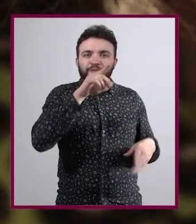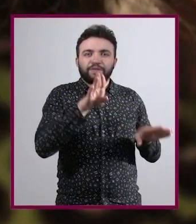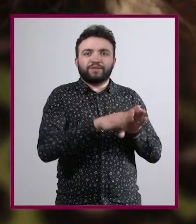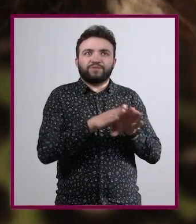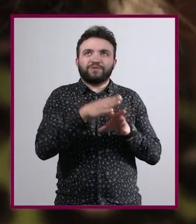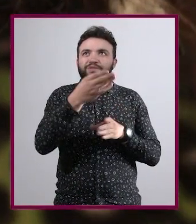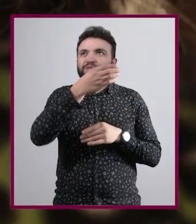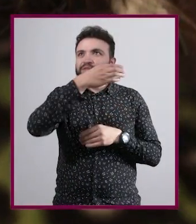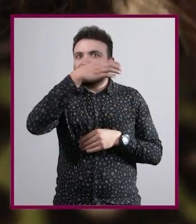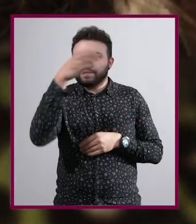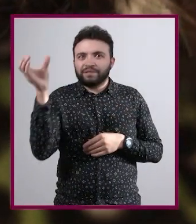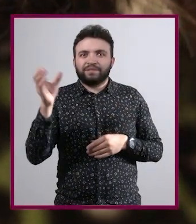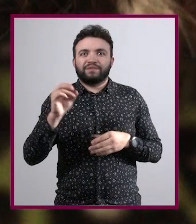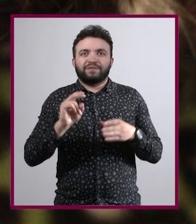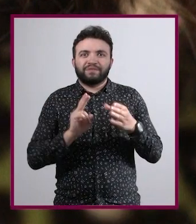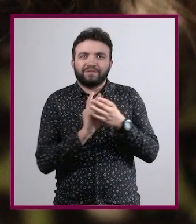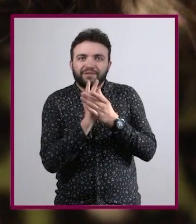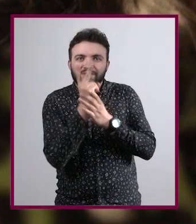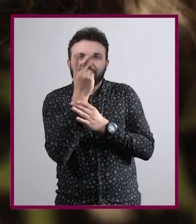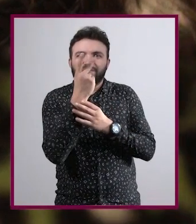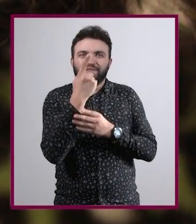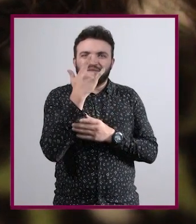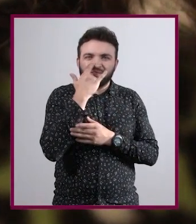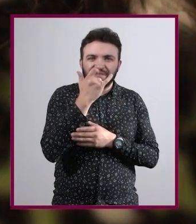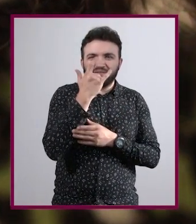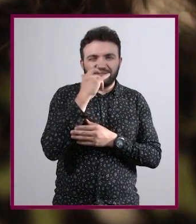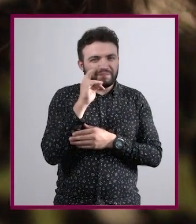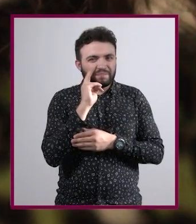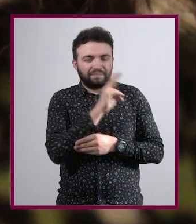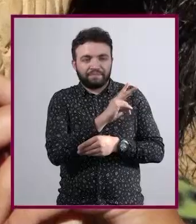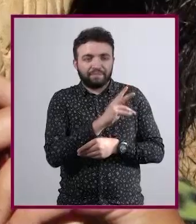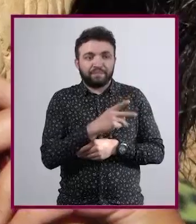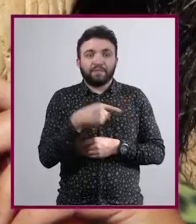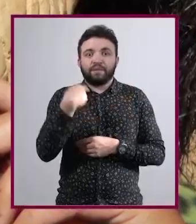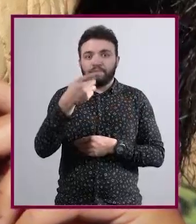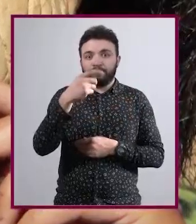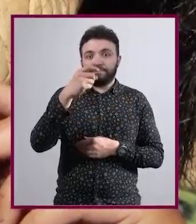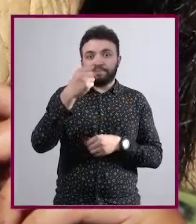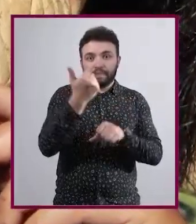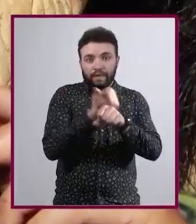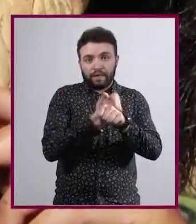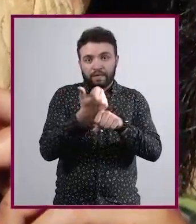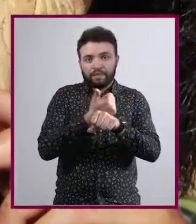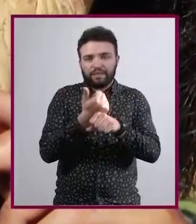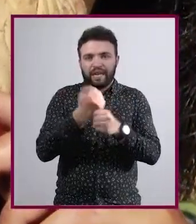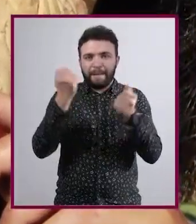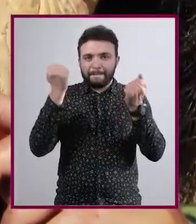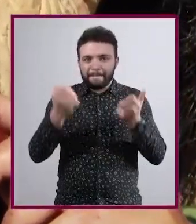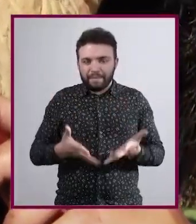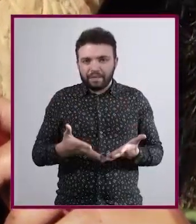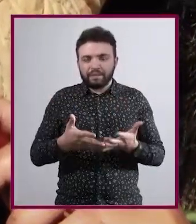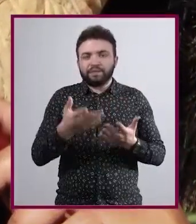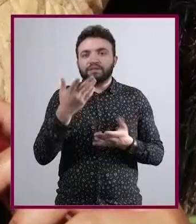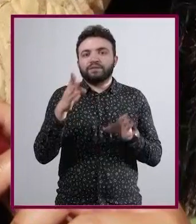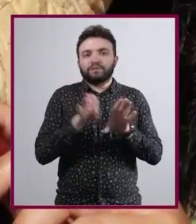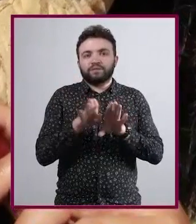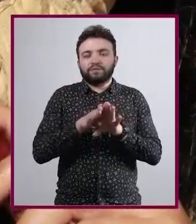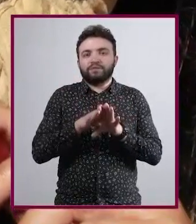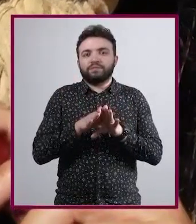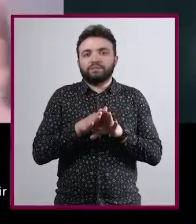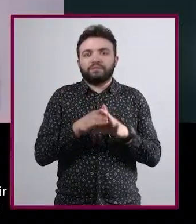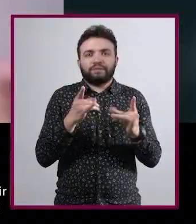cósmicos, vegetales. Y Sangre Pesada es una narrativa que